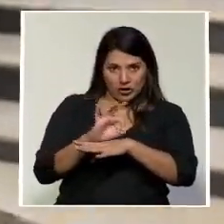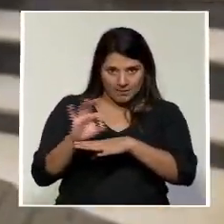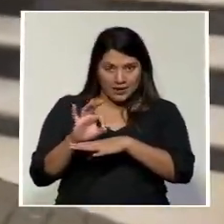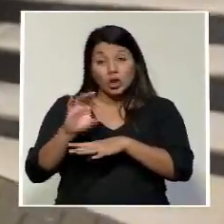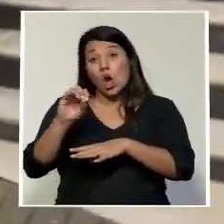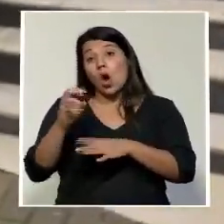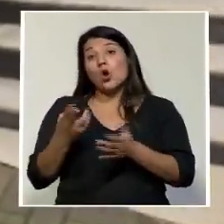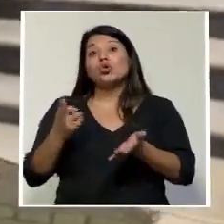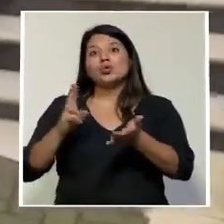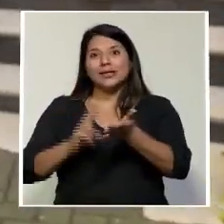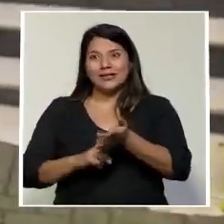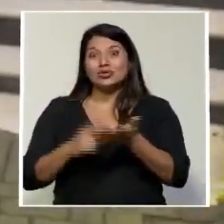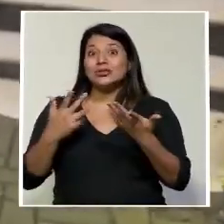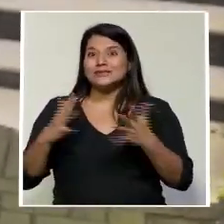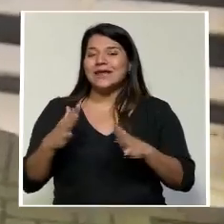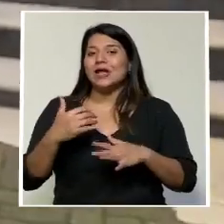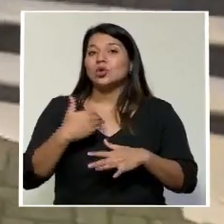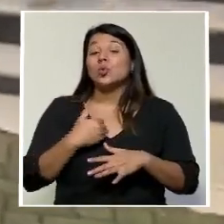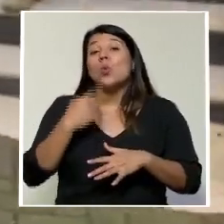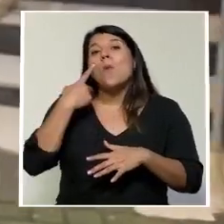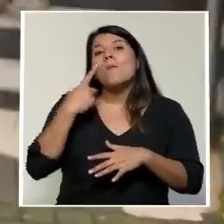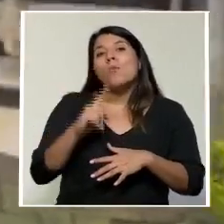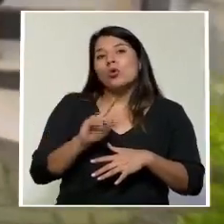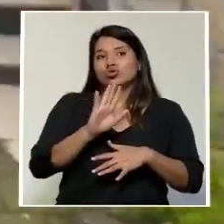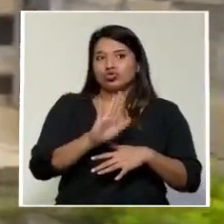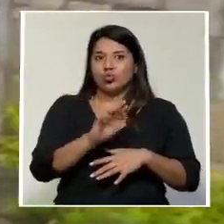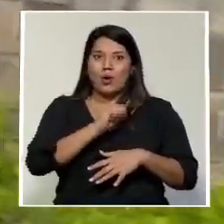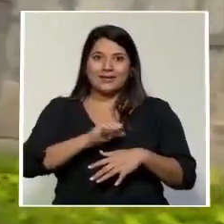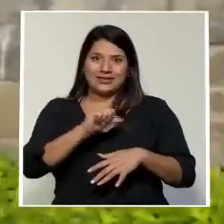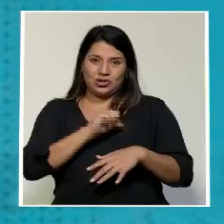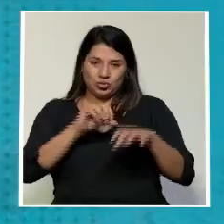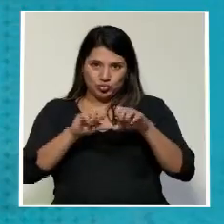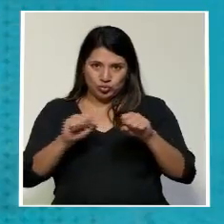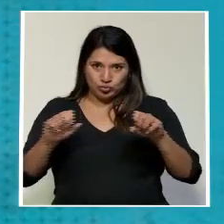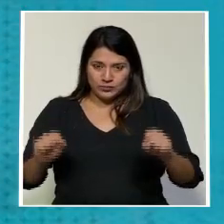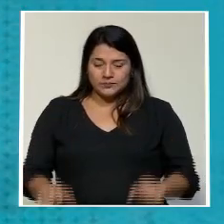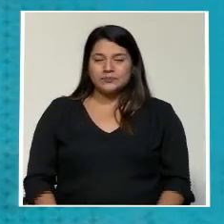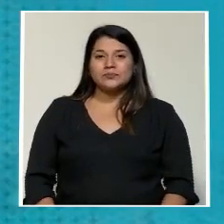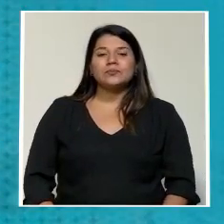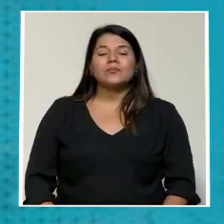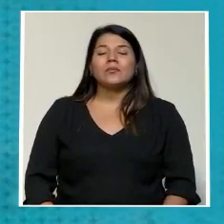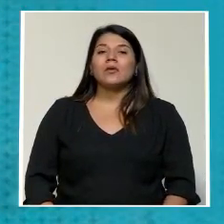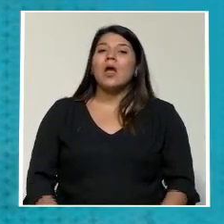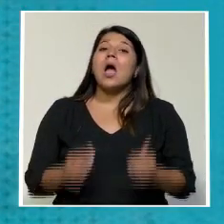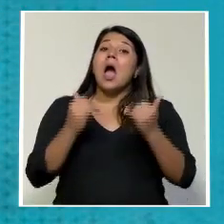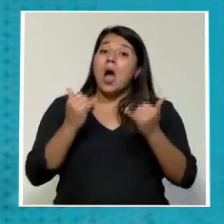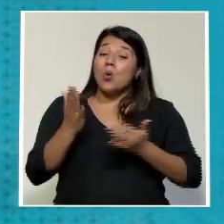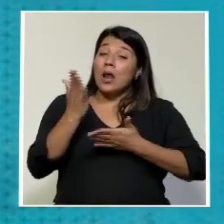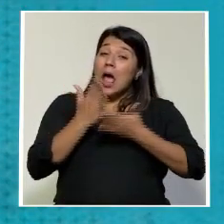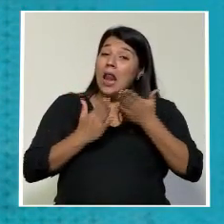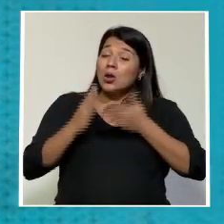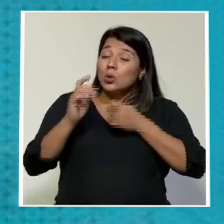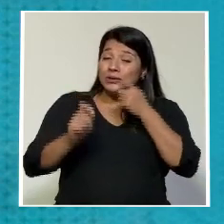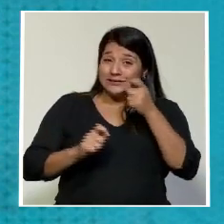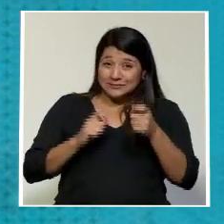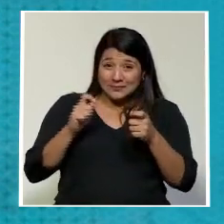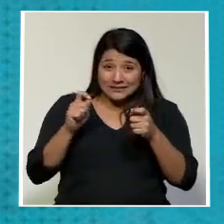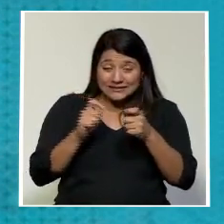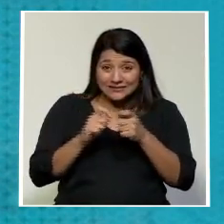contrataciones obtenidas producto del delito. Hay una sanción específica que también no solamente está determinada